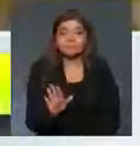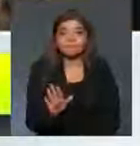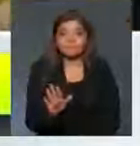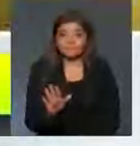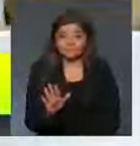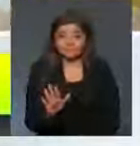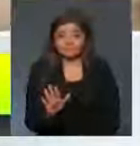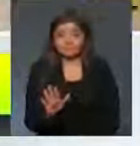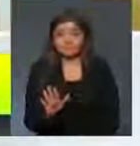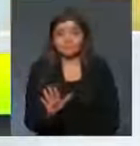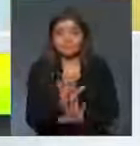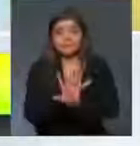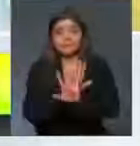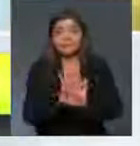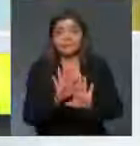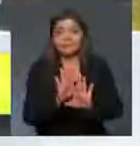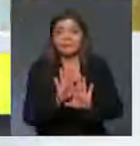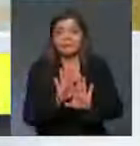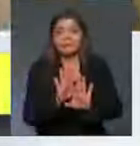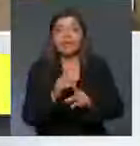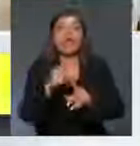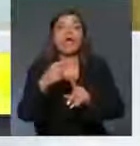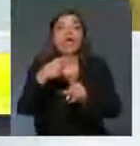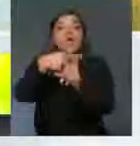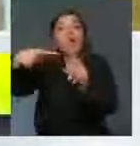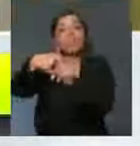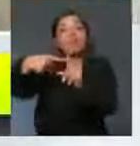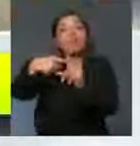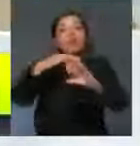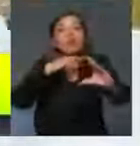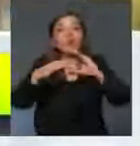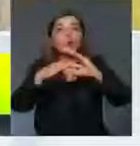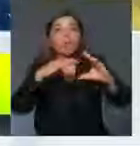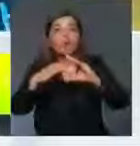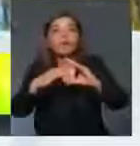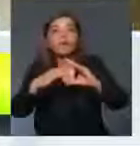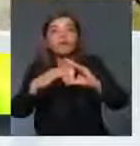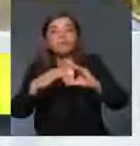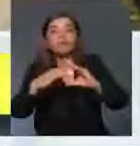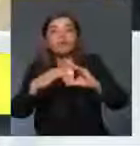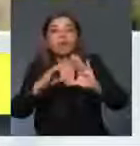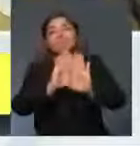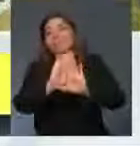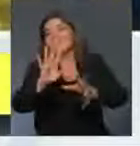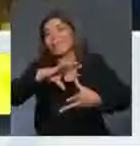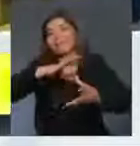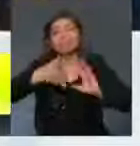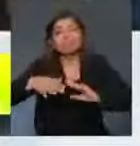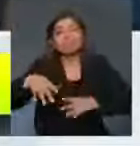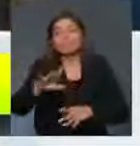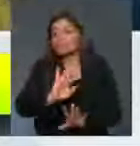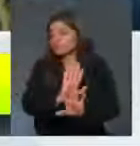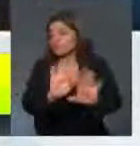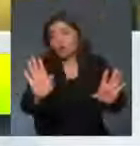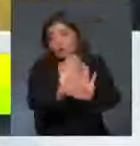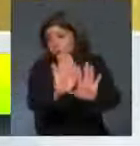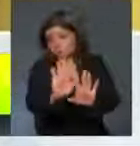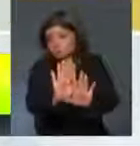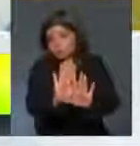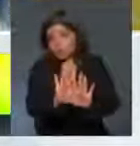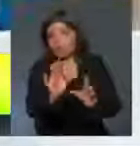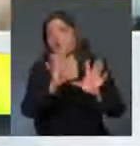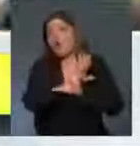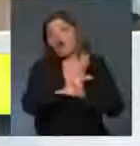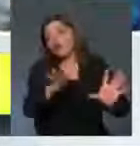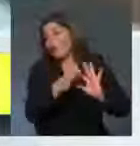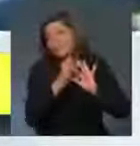Bueno, definitivamente. Los medios de comunicación no quisieron. Los medios sí queremos conversar. Los medios no quisieron, muchas gracias. Díganle a